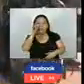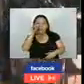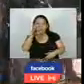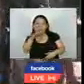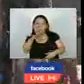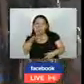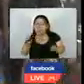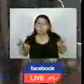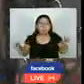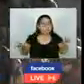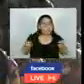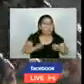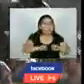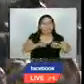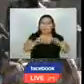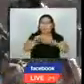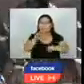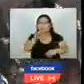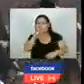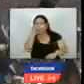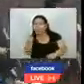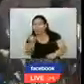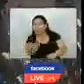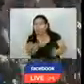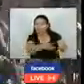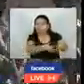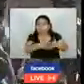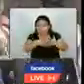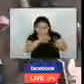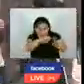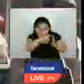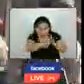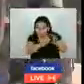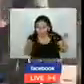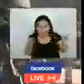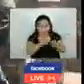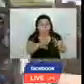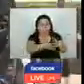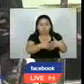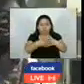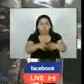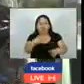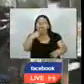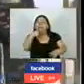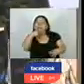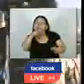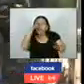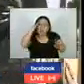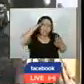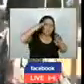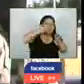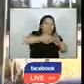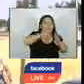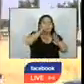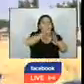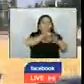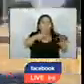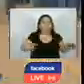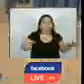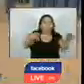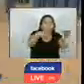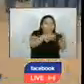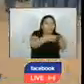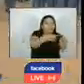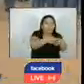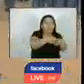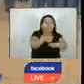confirmaron que no había ningún estadounidense entre los fallecidos, pero el ataque fue dirigido específicamente al convoy